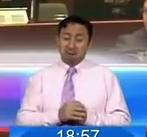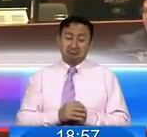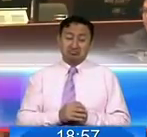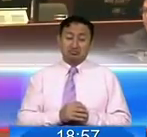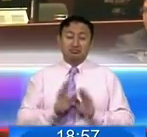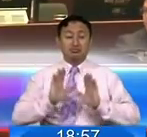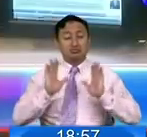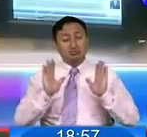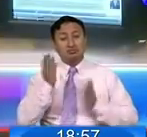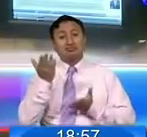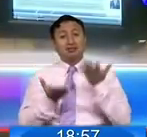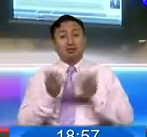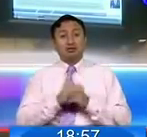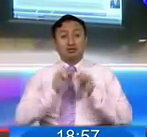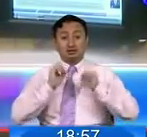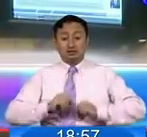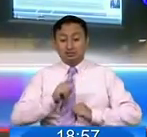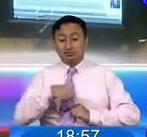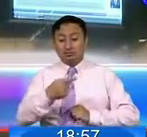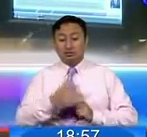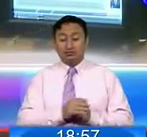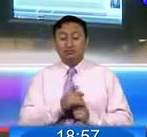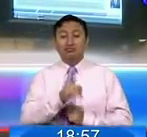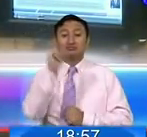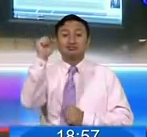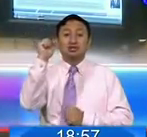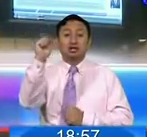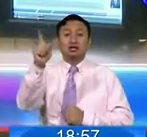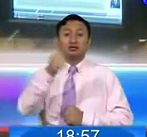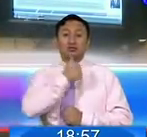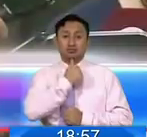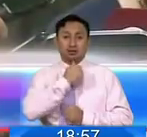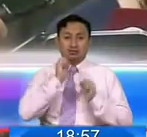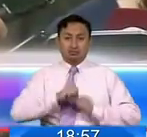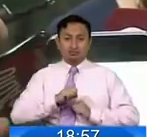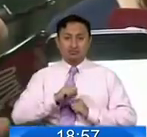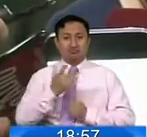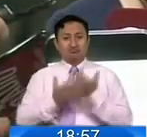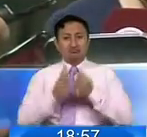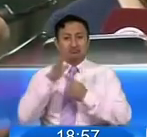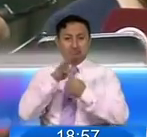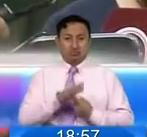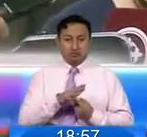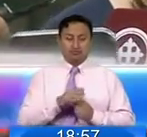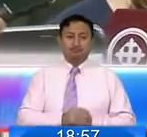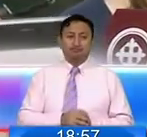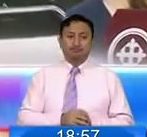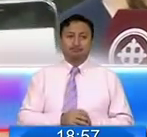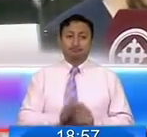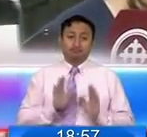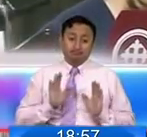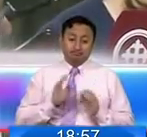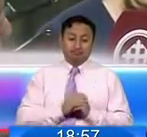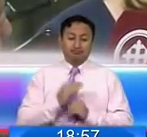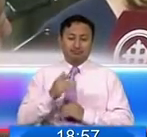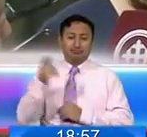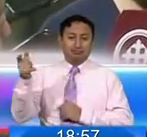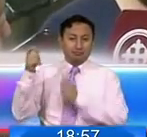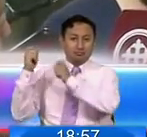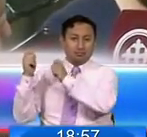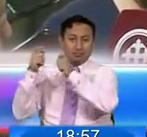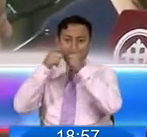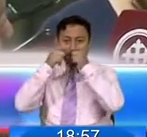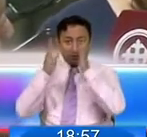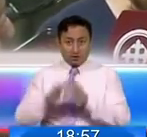podría configurar una vulneración al derecho de la intimidad. Dejemos que, si es que corresponde, la Fiscalía haga